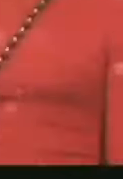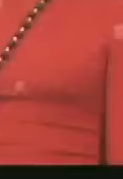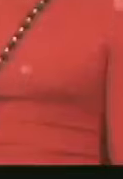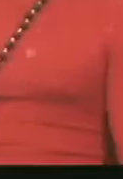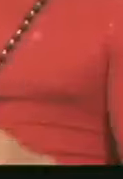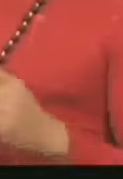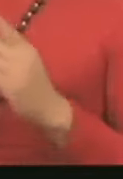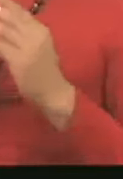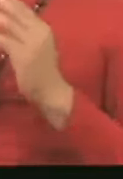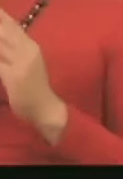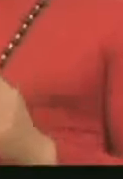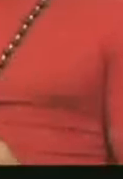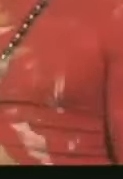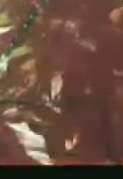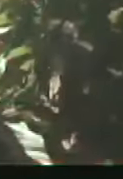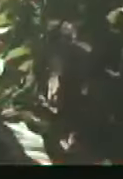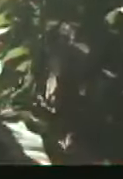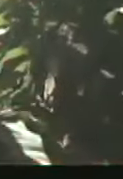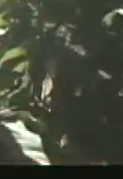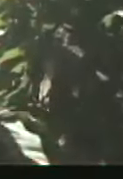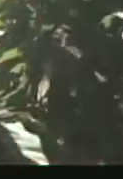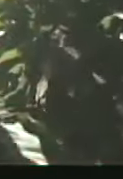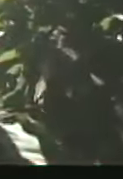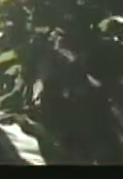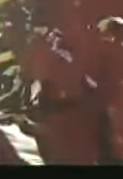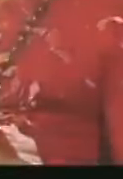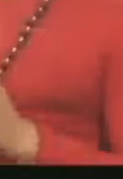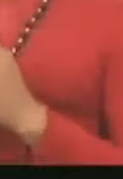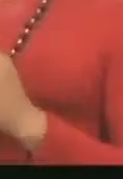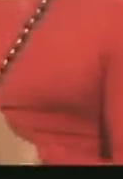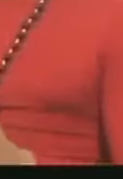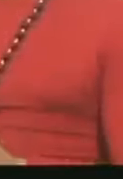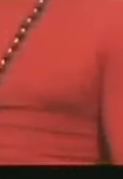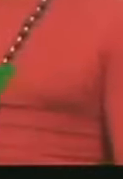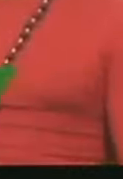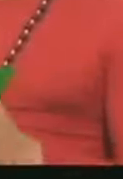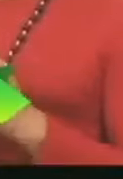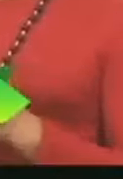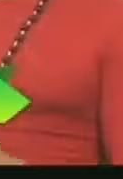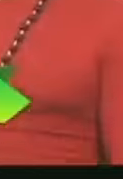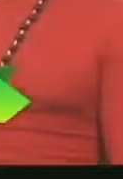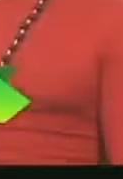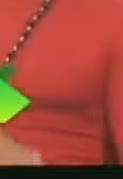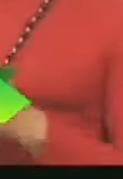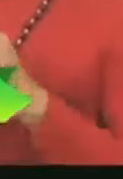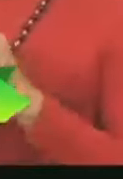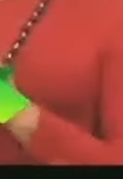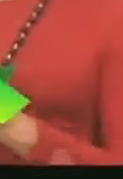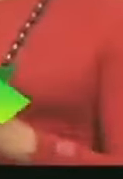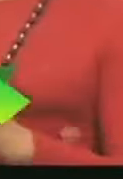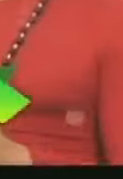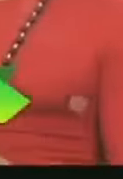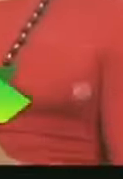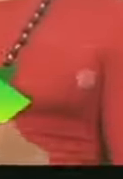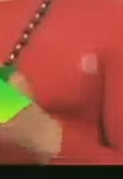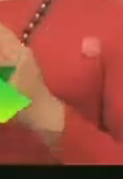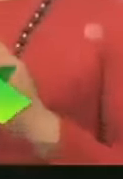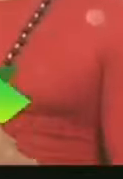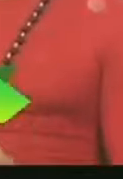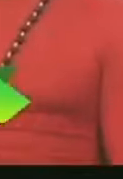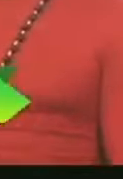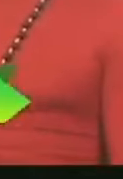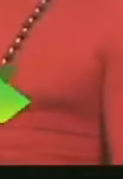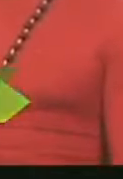América. Día para resaltar y reconocer a la constancia, dignidad, diversidad cultural